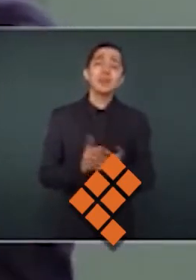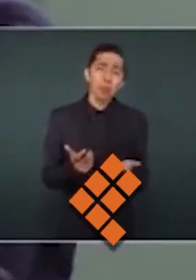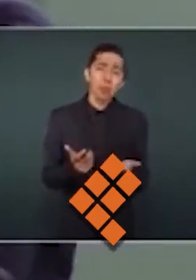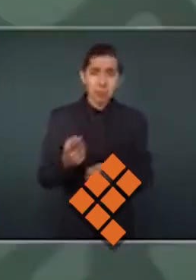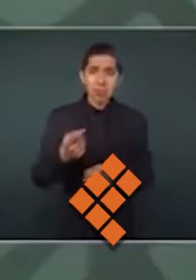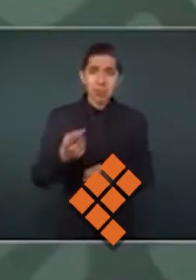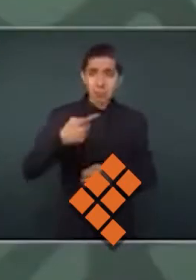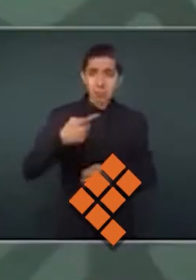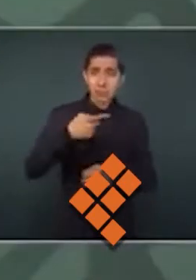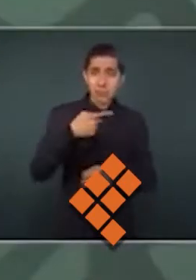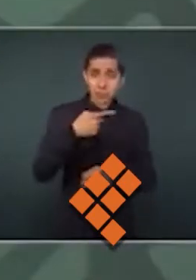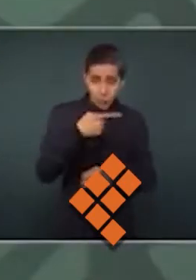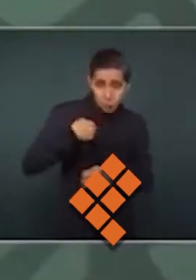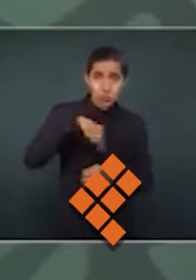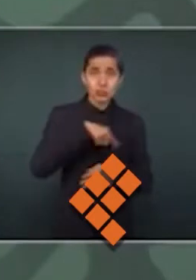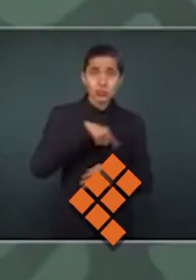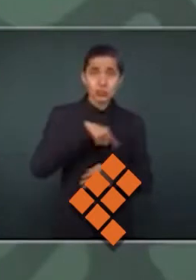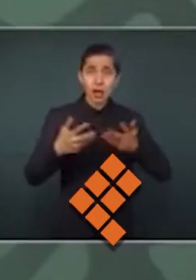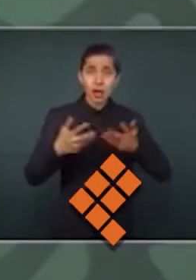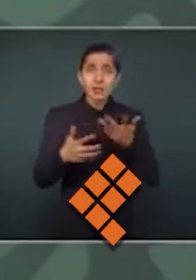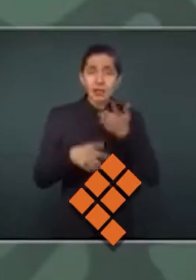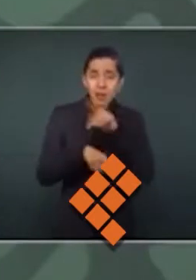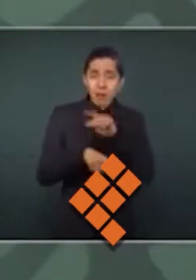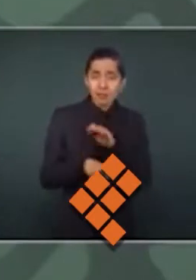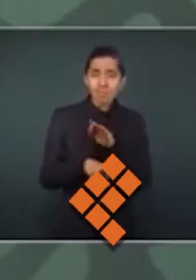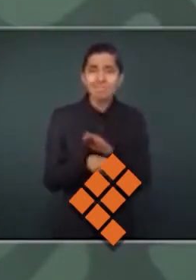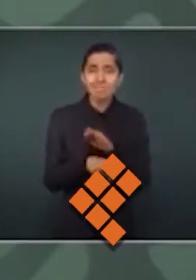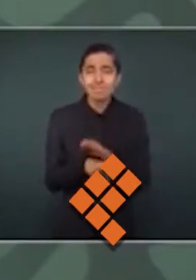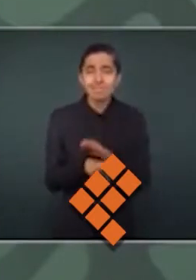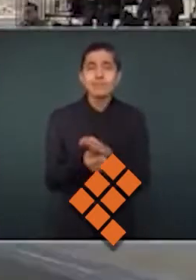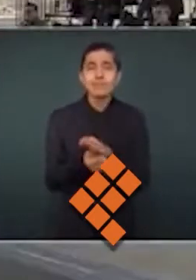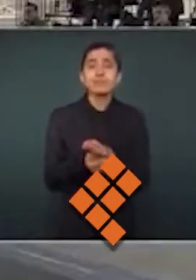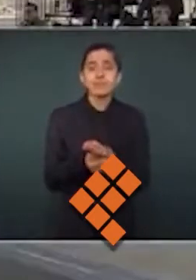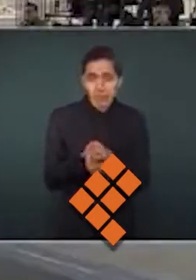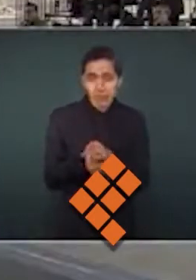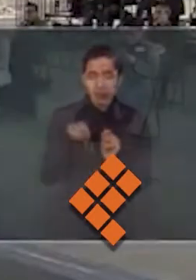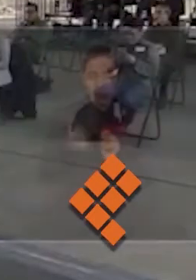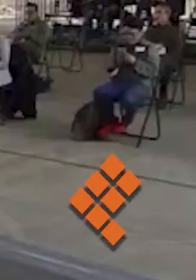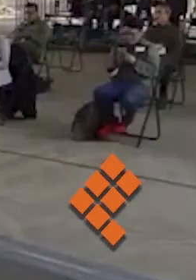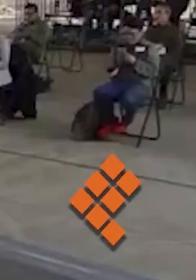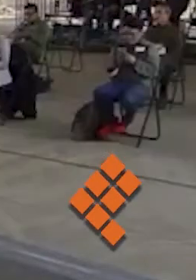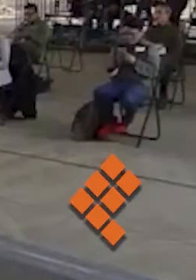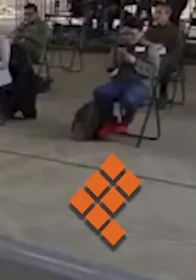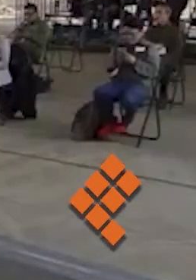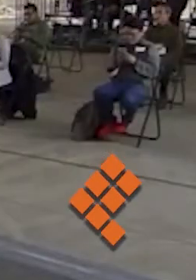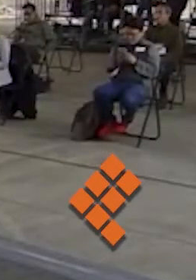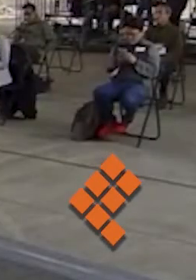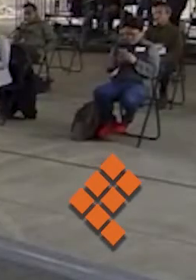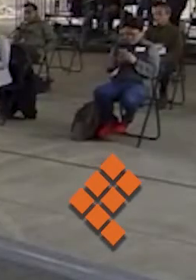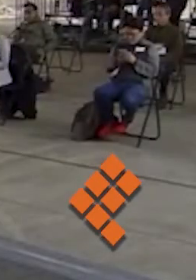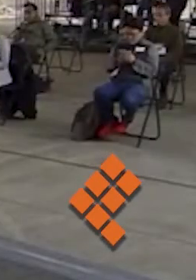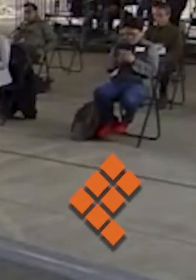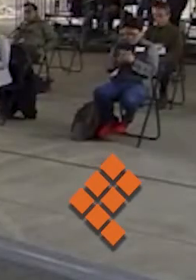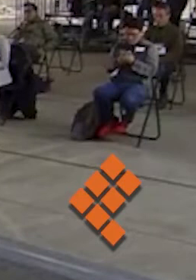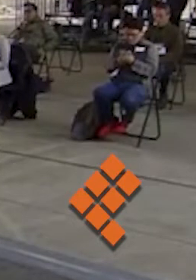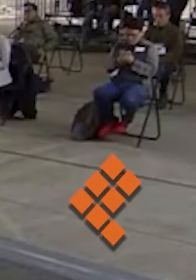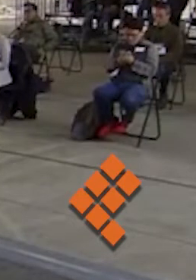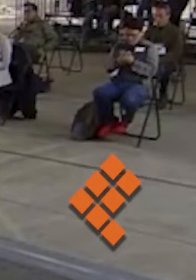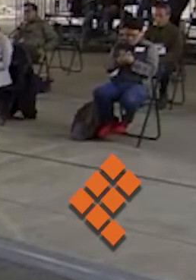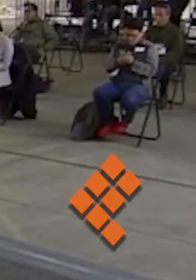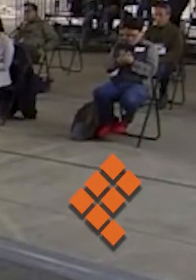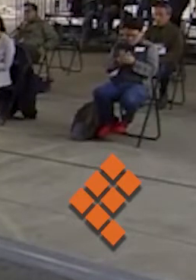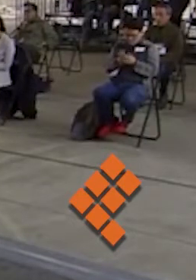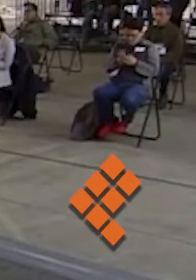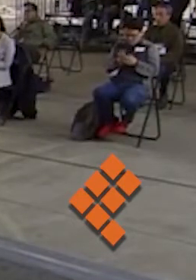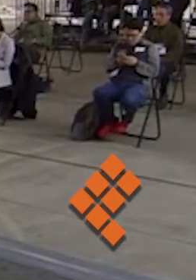prueba. Afirmó que no había ningún acuerdo que vulnere la soberanía del país, ni abierto ni encubierto, y esto tiene que ver con